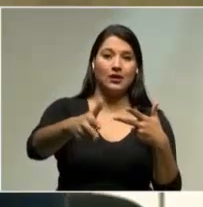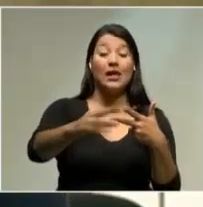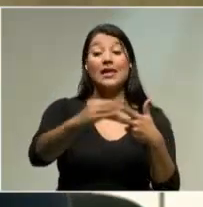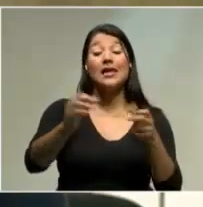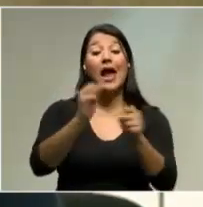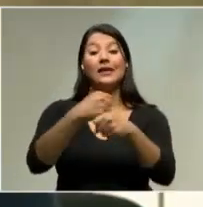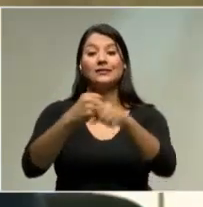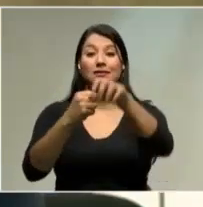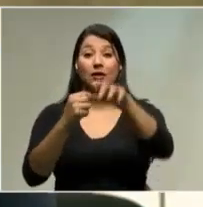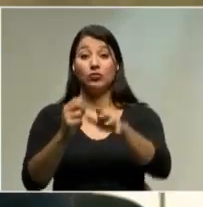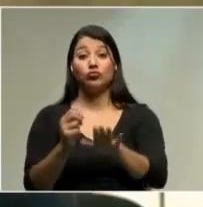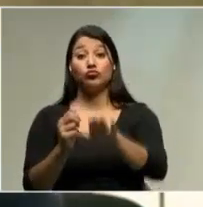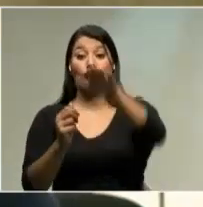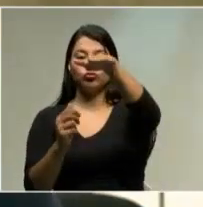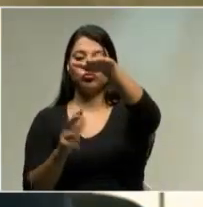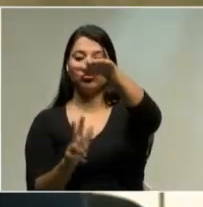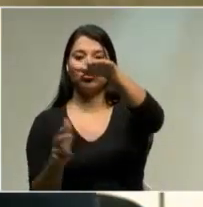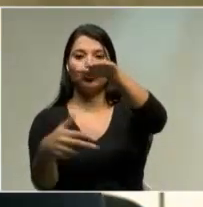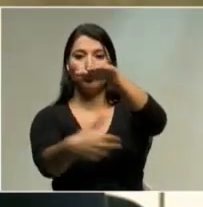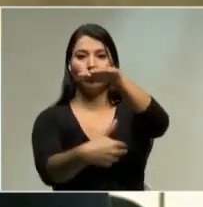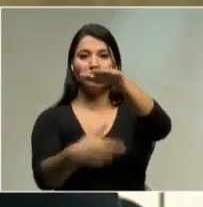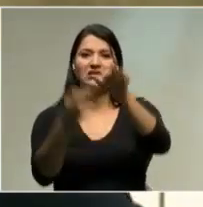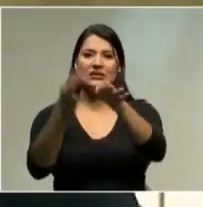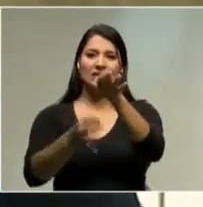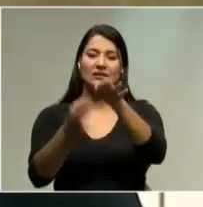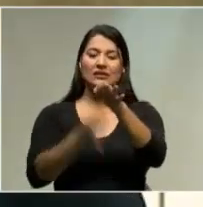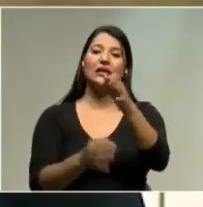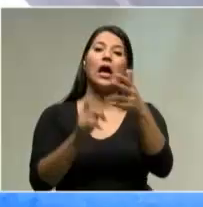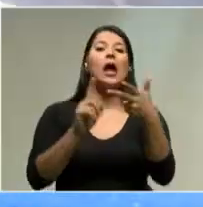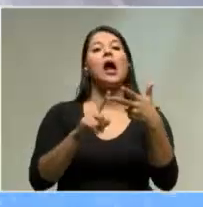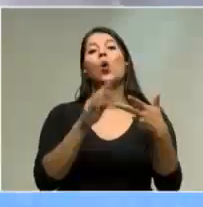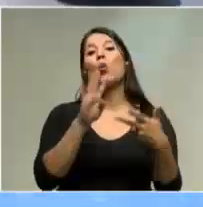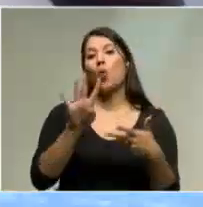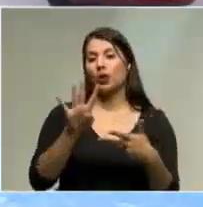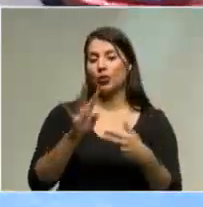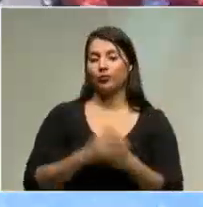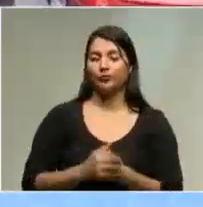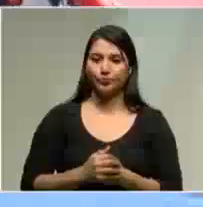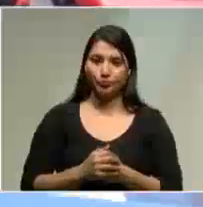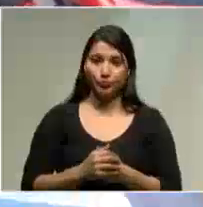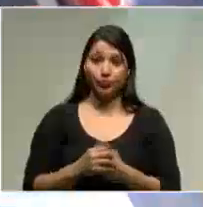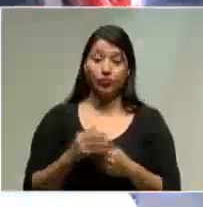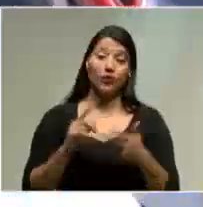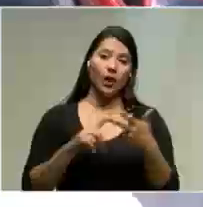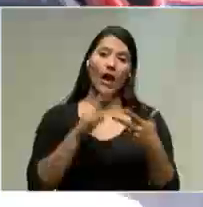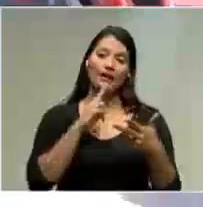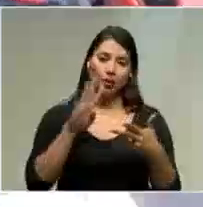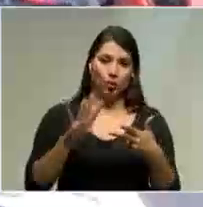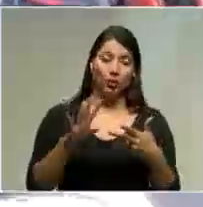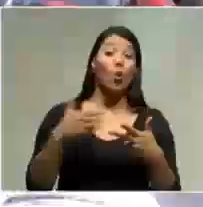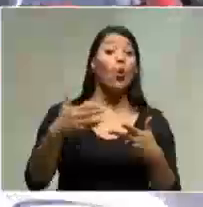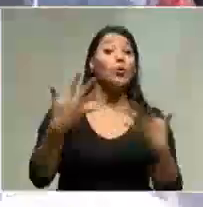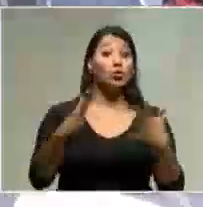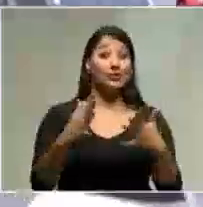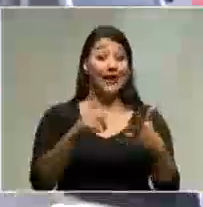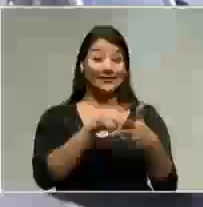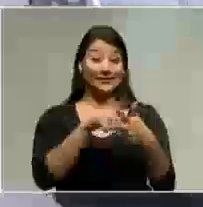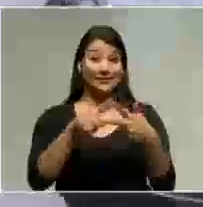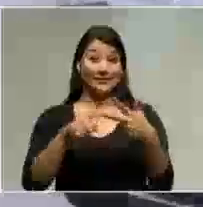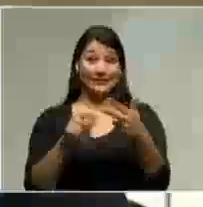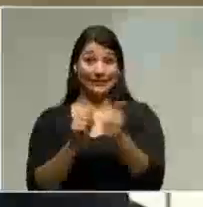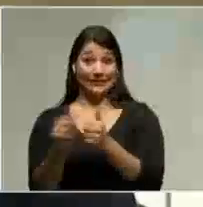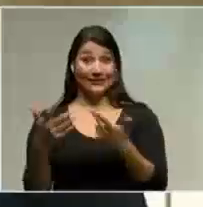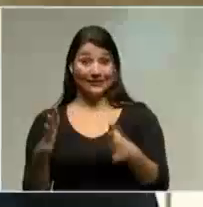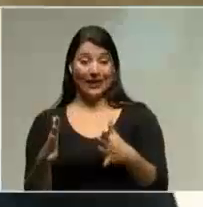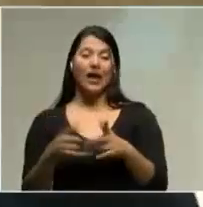una rotonda sencilla para el tránsito interno en Hatillo 4. Una vez que esas mejoras estén listas, estos semáforos se